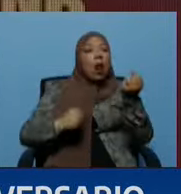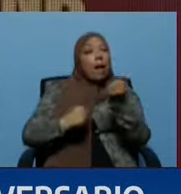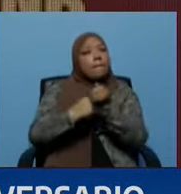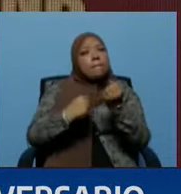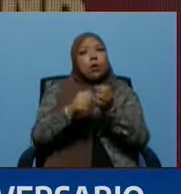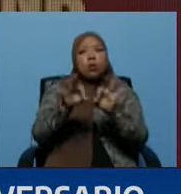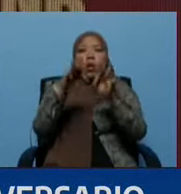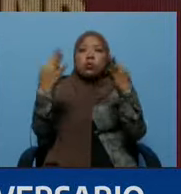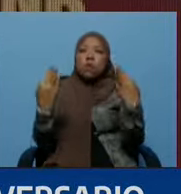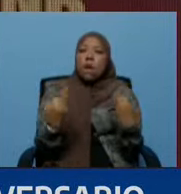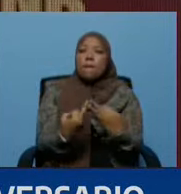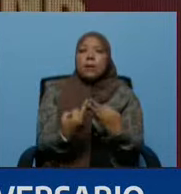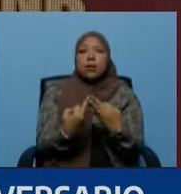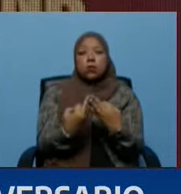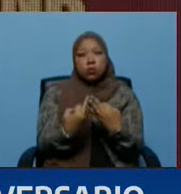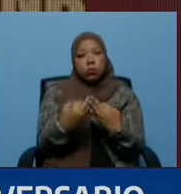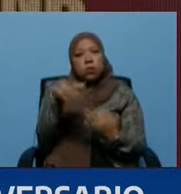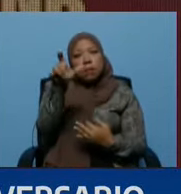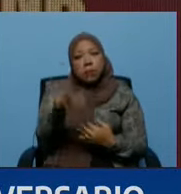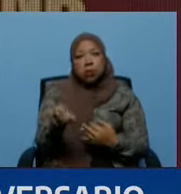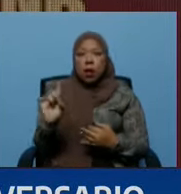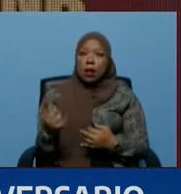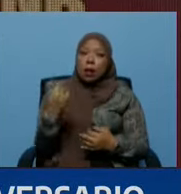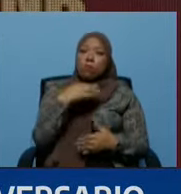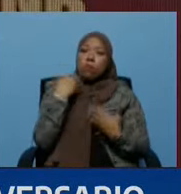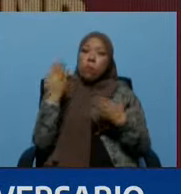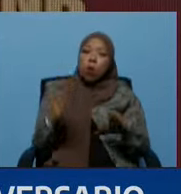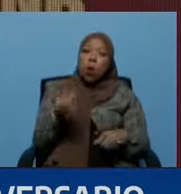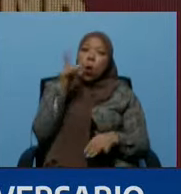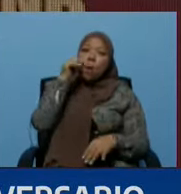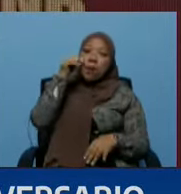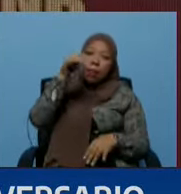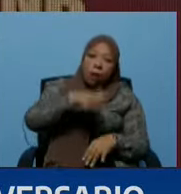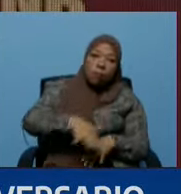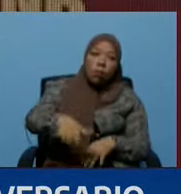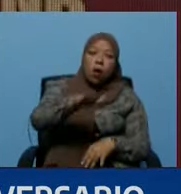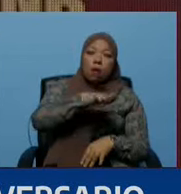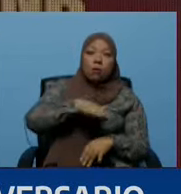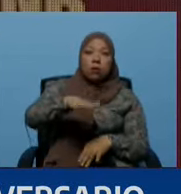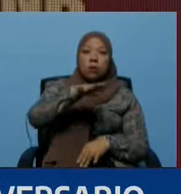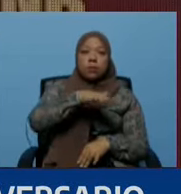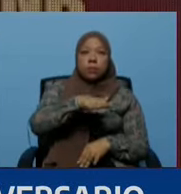extendida de este sargento primero, hombre del pueblo.